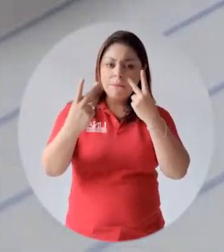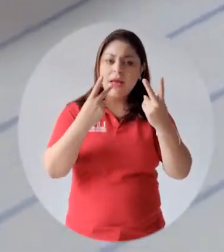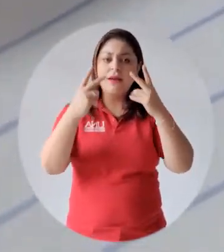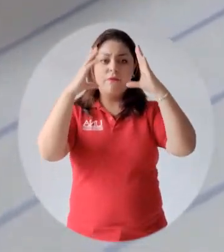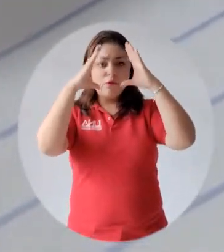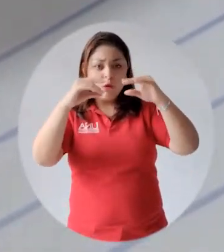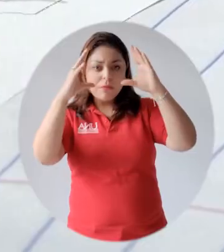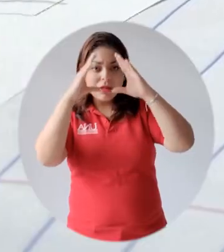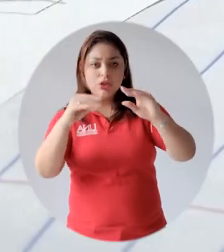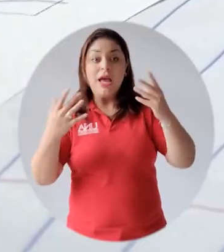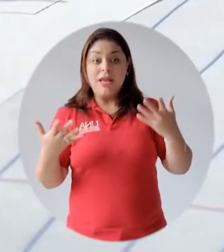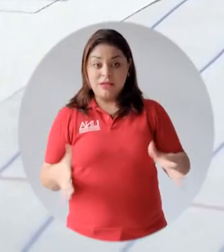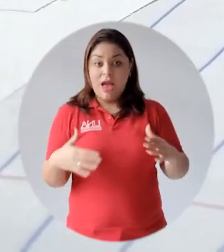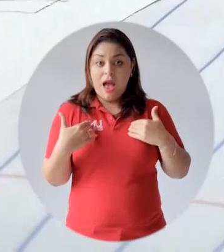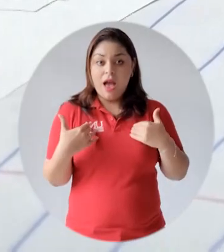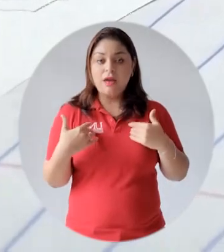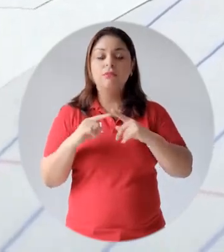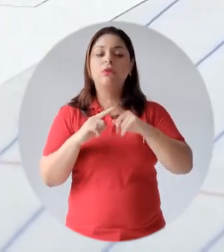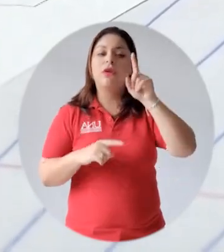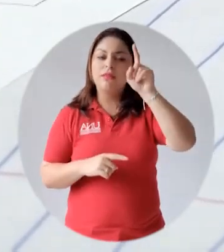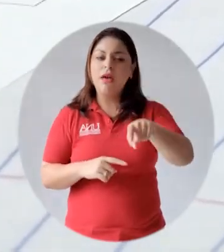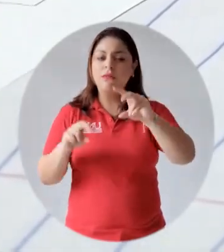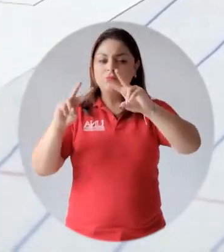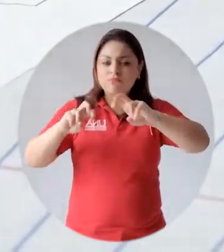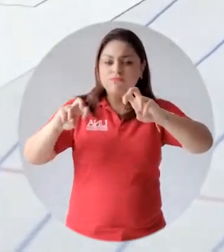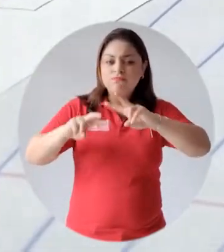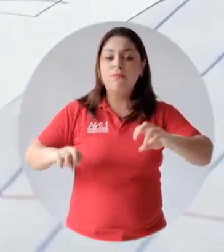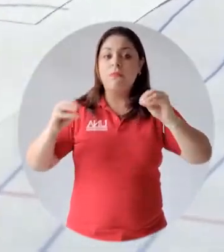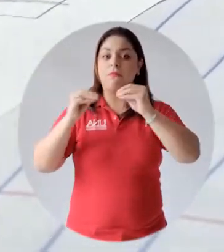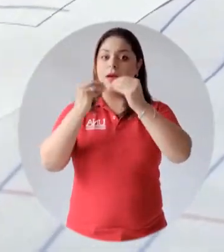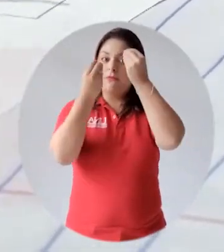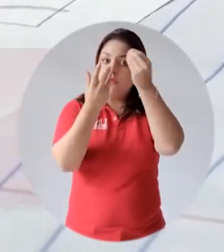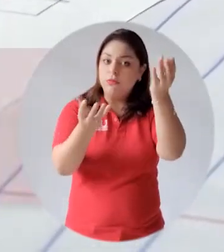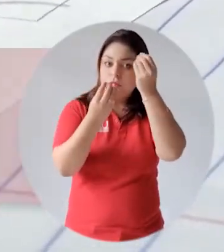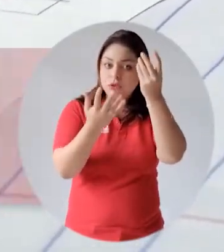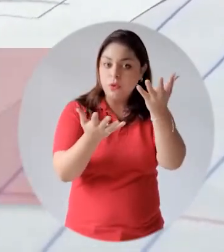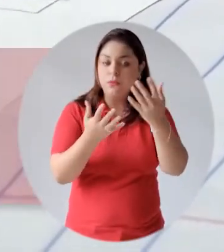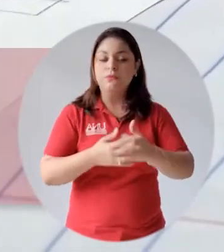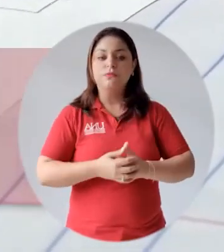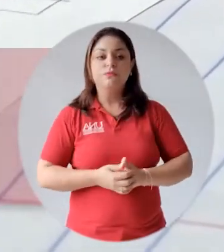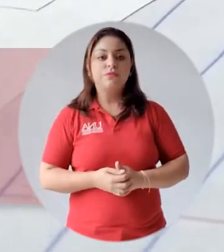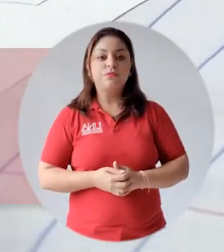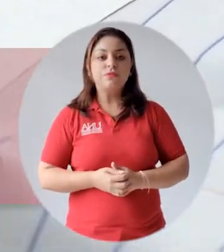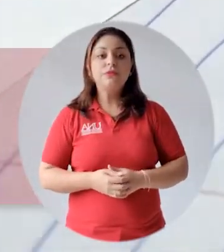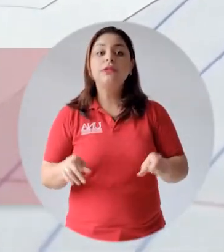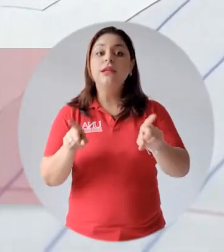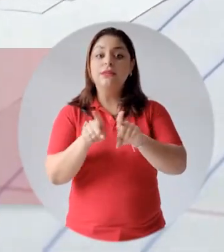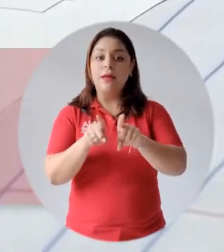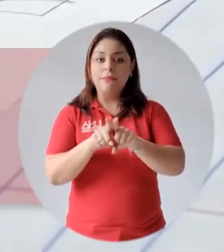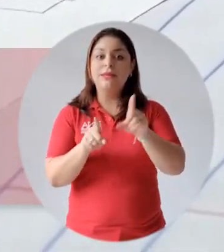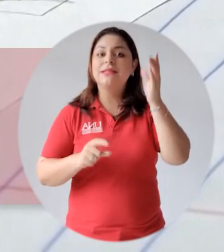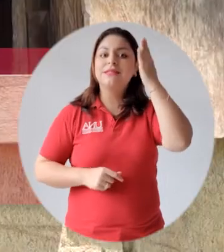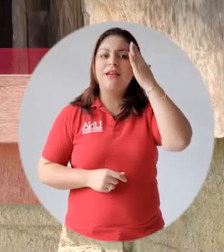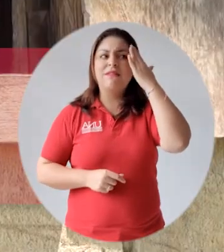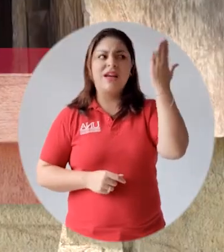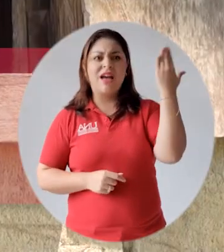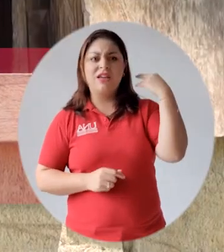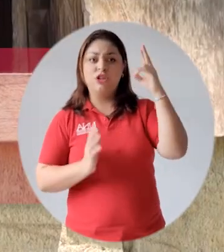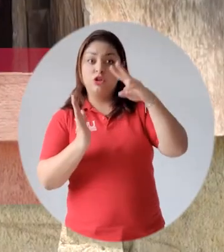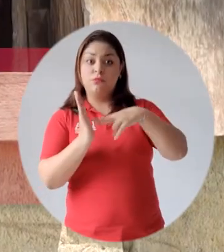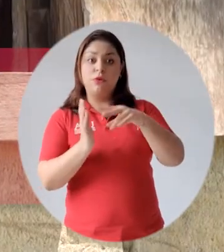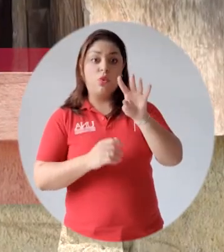que existe, pero los datos nos refrescan, ¿verdad? Y es importante mencionar que Irma hacía alusión desde que el 2004